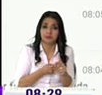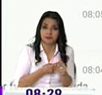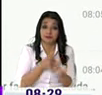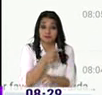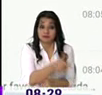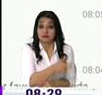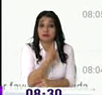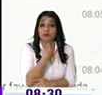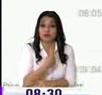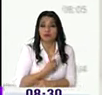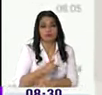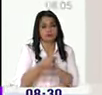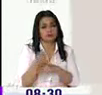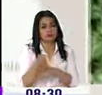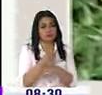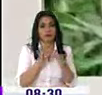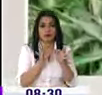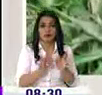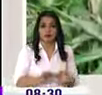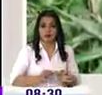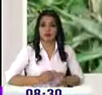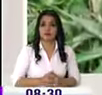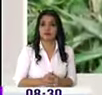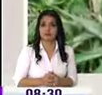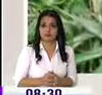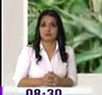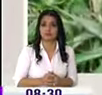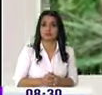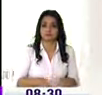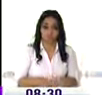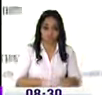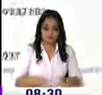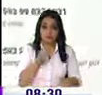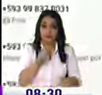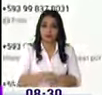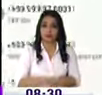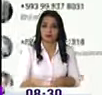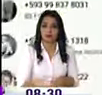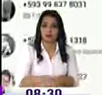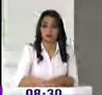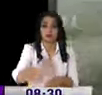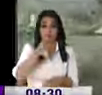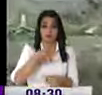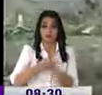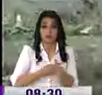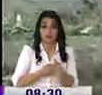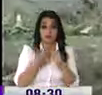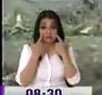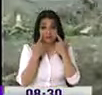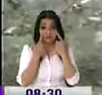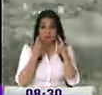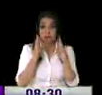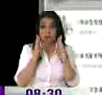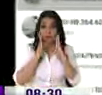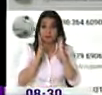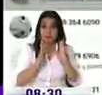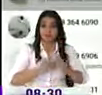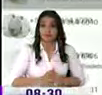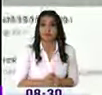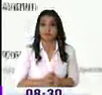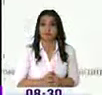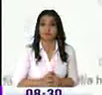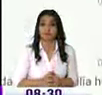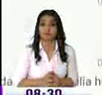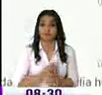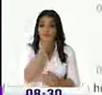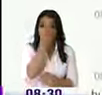vecinos, autoridades. ¿Ah? 2 meses, ahí está la fuga de agua. 2 meses. Esperemos que sean atendidos lo antes posible. Buenos